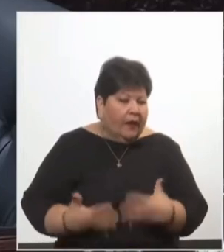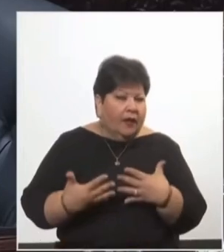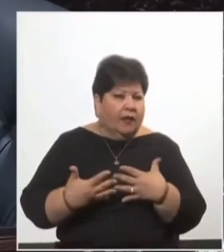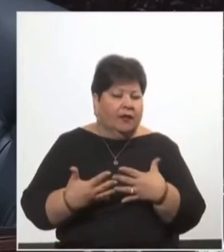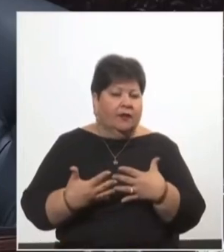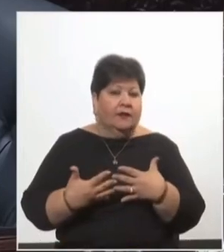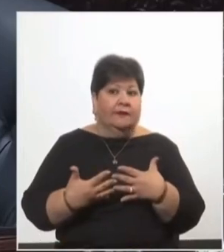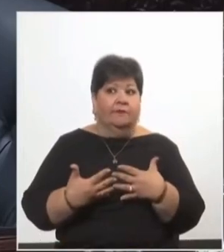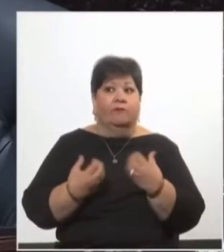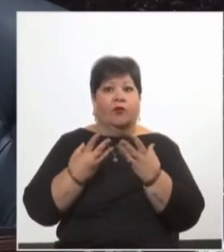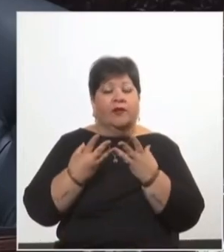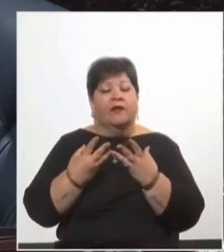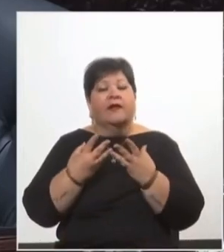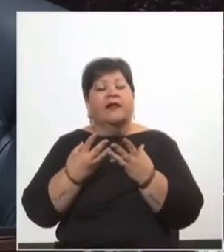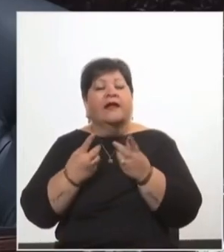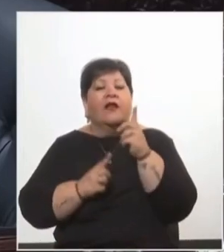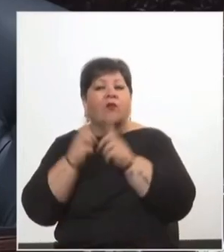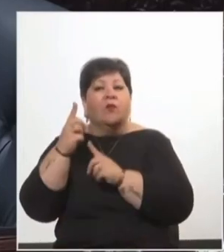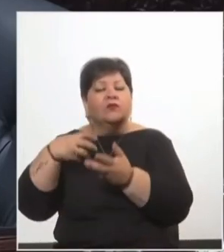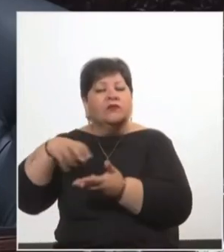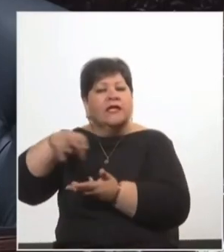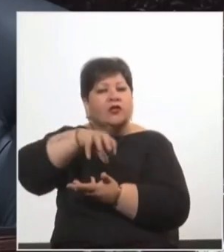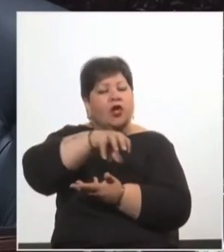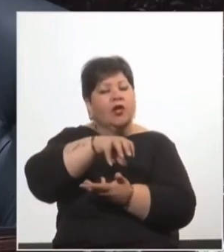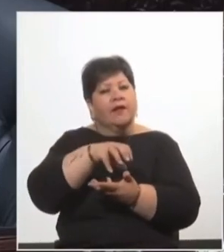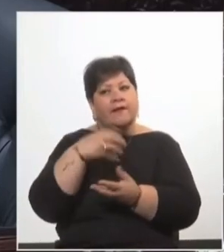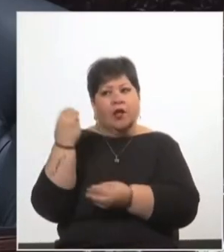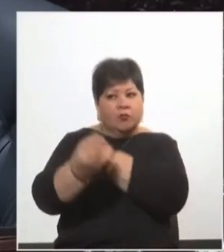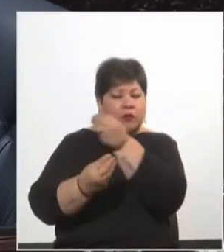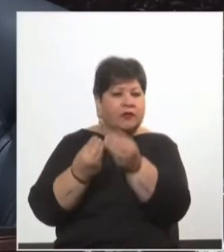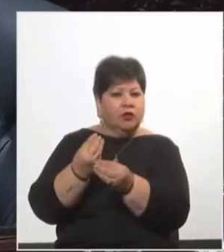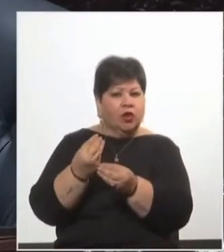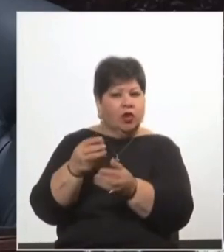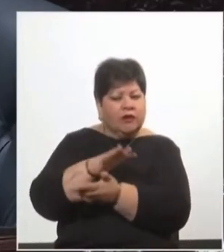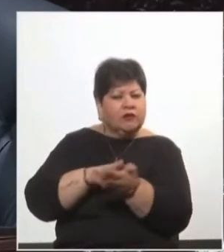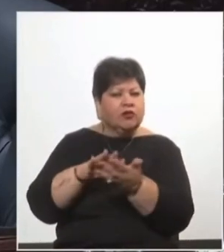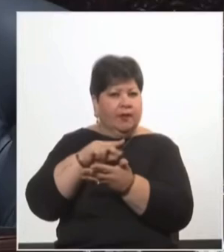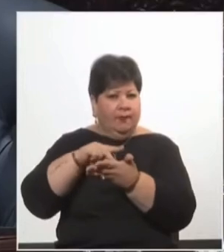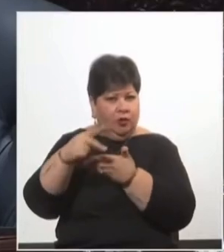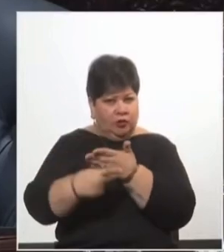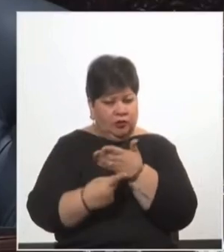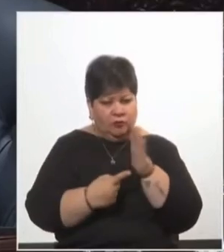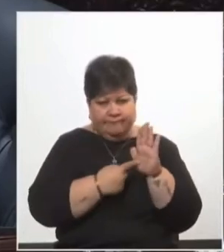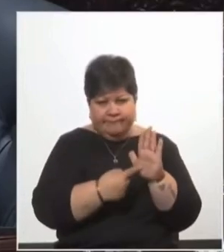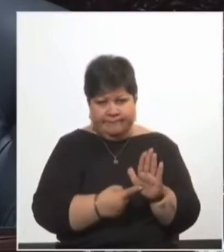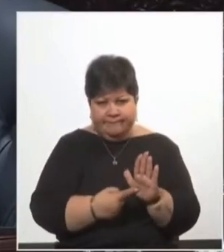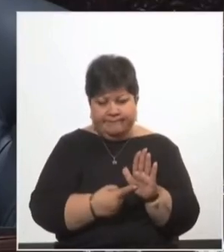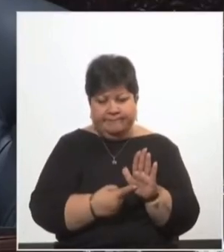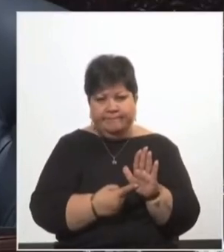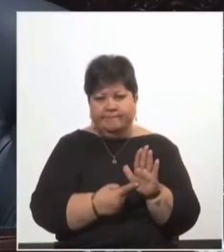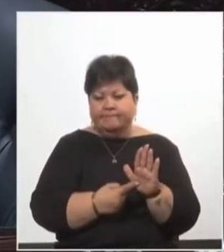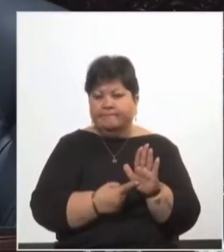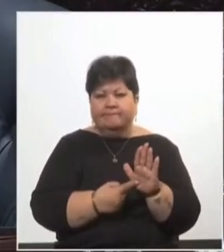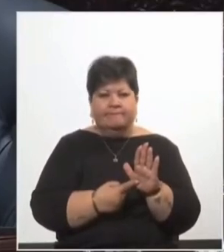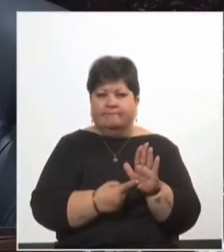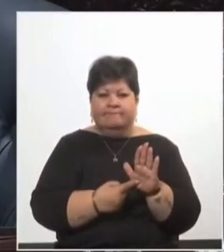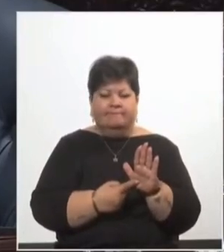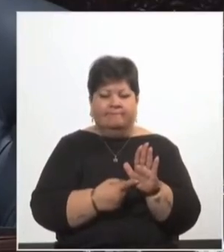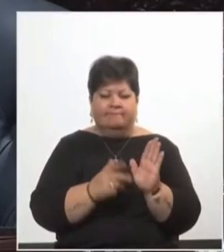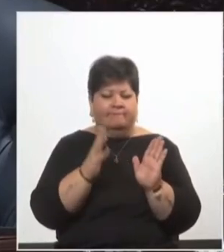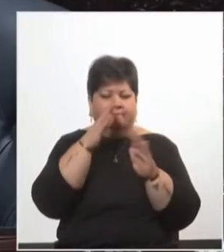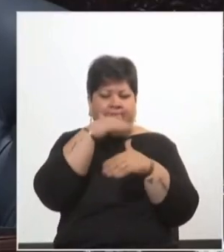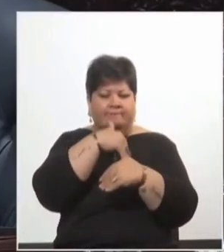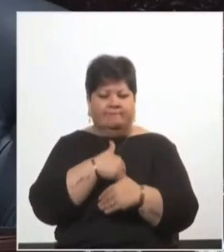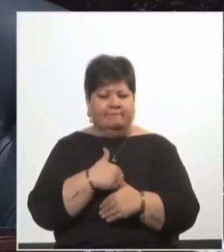algún sector de esos puestos de trabajo, las condiciones que pone el proyecto, son prácticamente